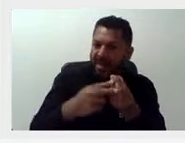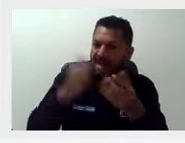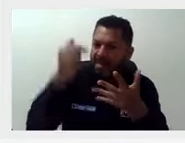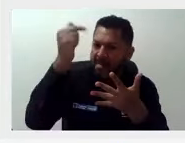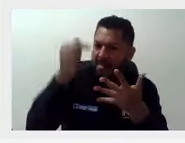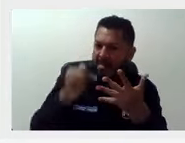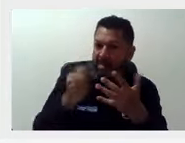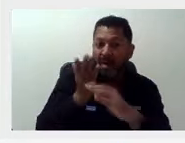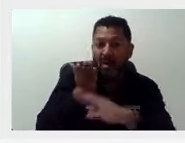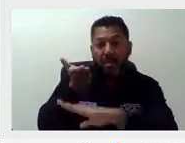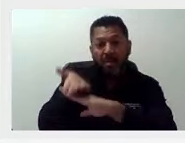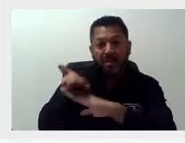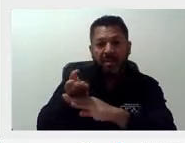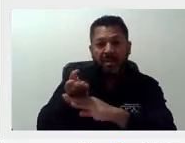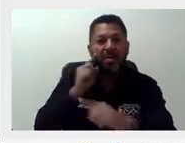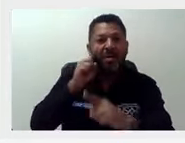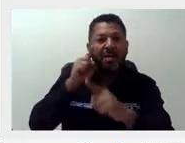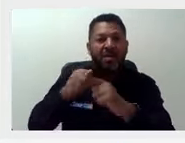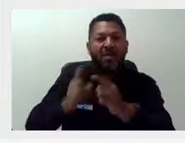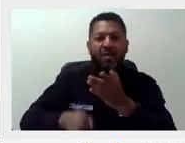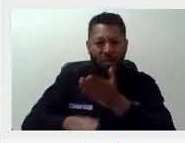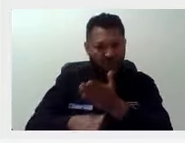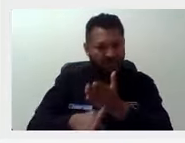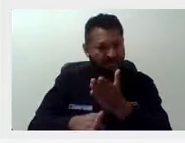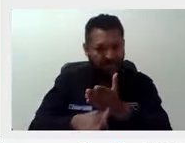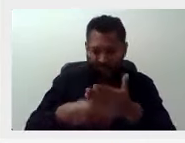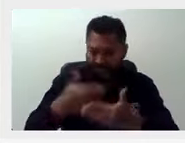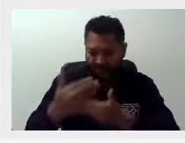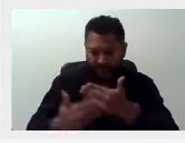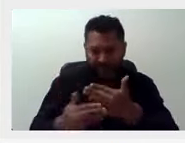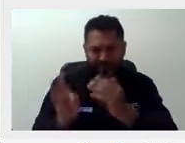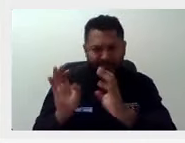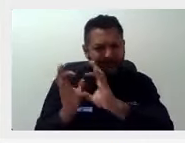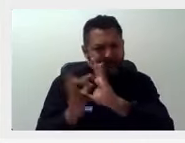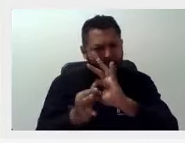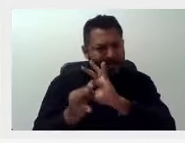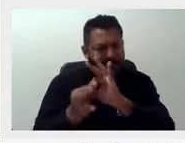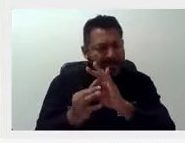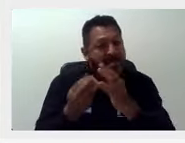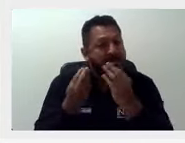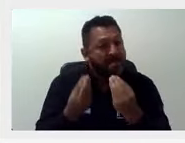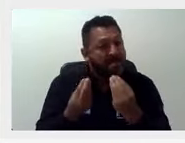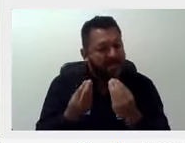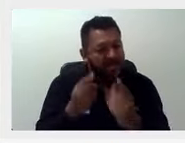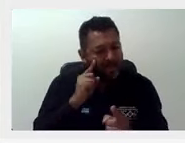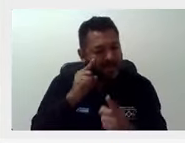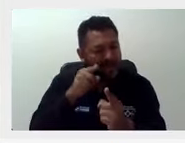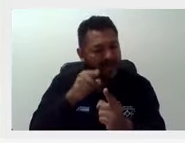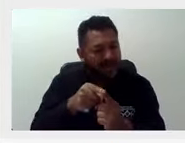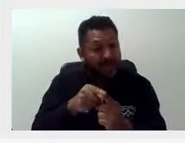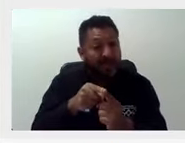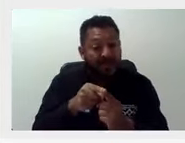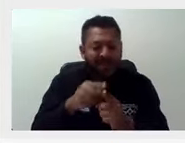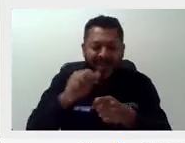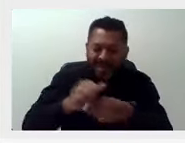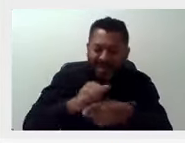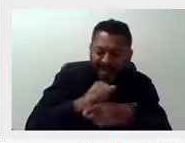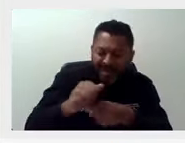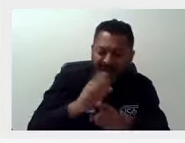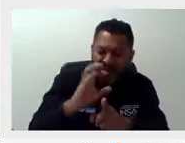propuestas para seguir avanzando en un tema que nos une. Y es cómo hacer para transformar esas prácticas, esas culturas,